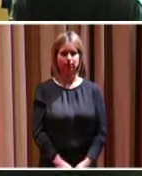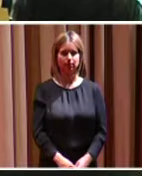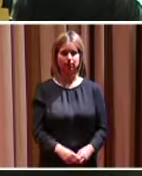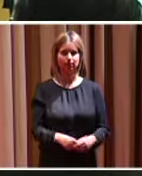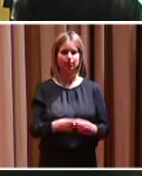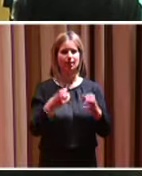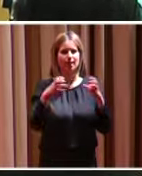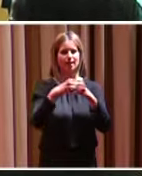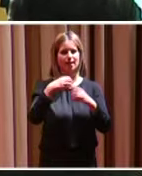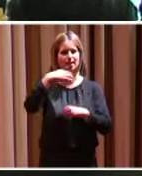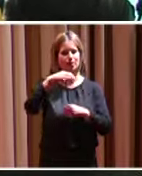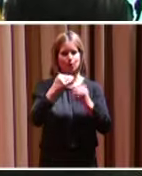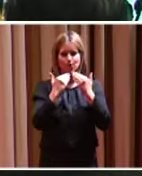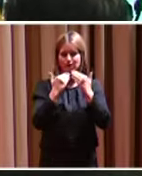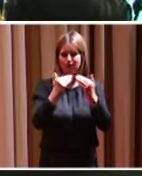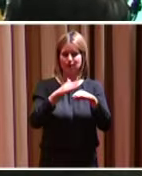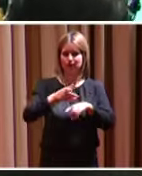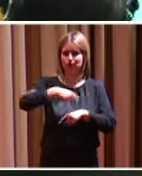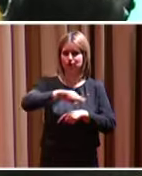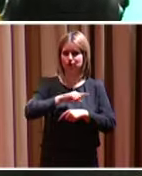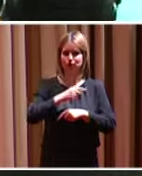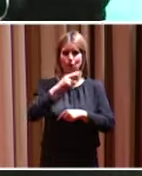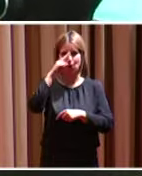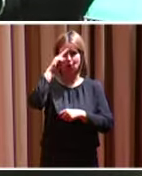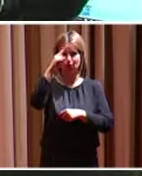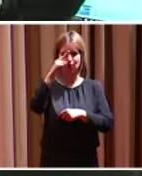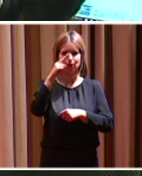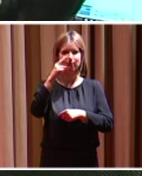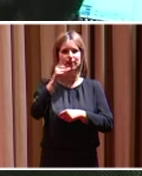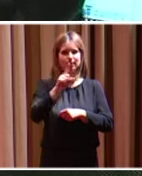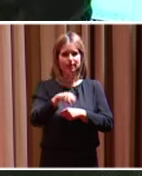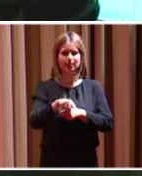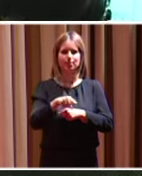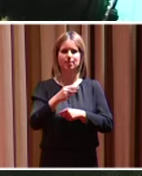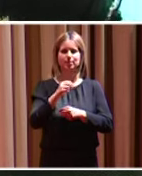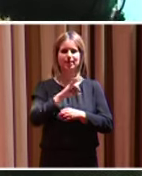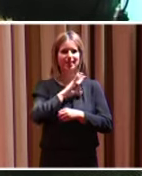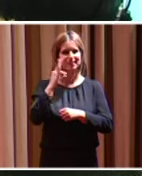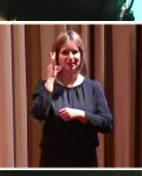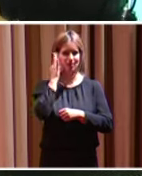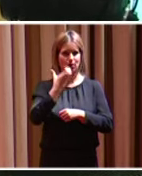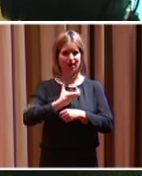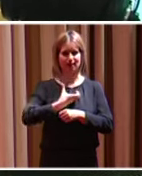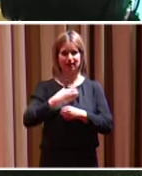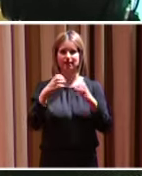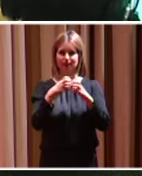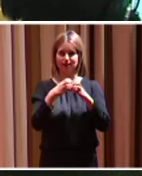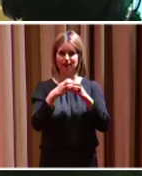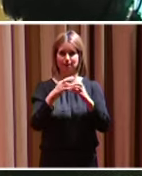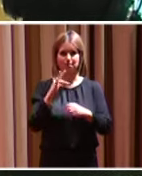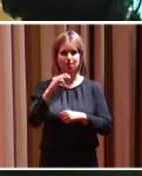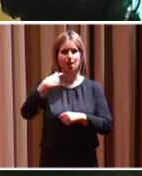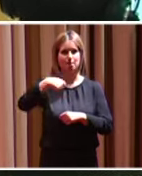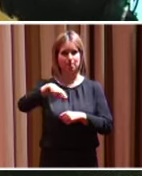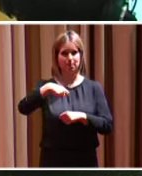Quiero agradecer esta Granada de Oro, que para nosotros es un gran honor, a la ilustrísima señora alcaldesa y